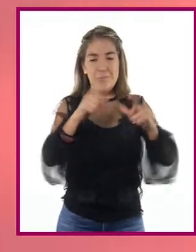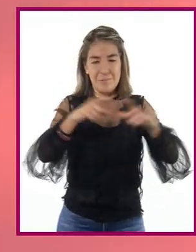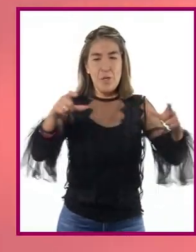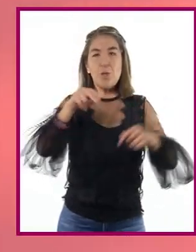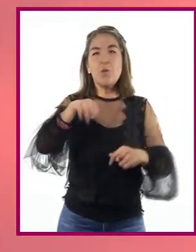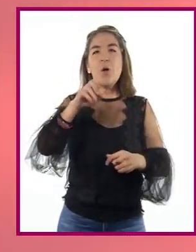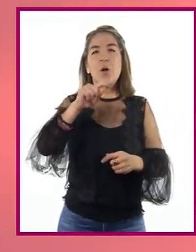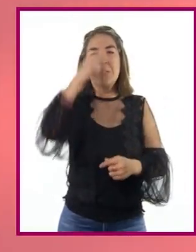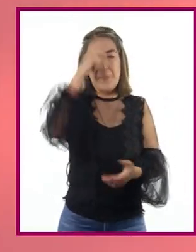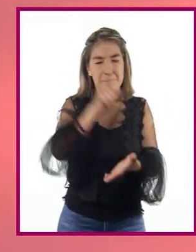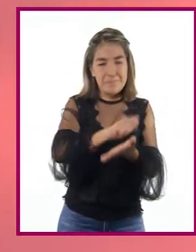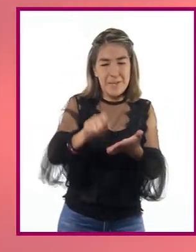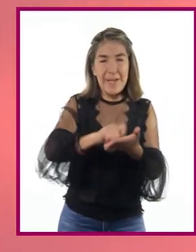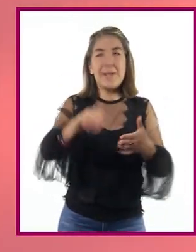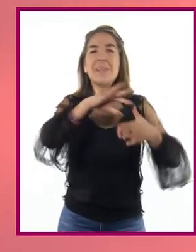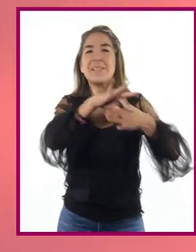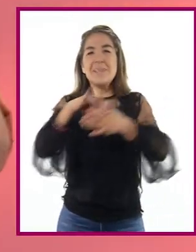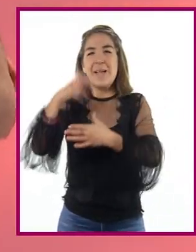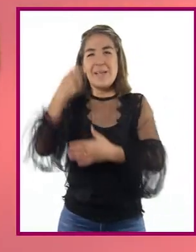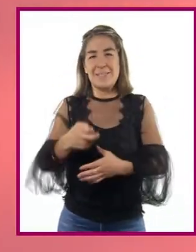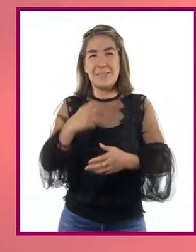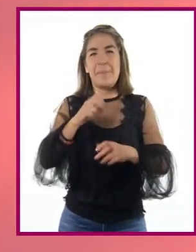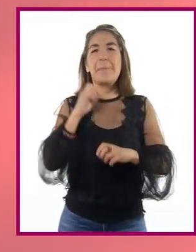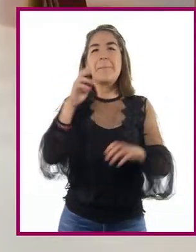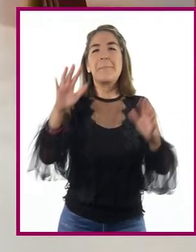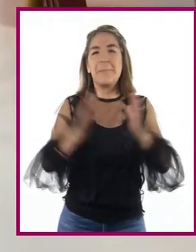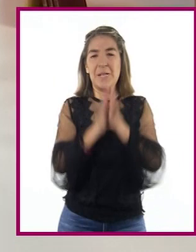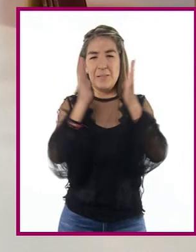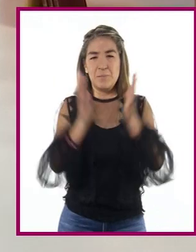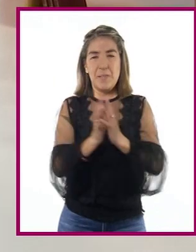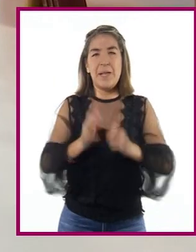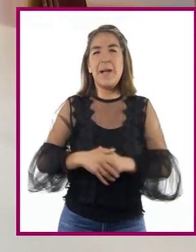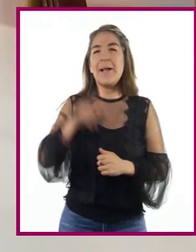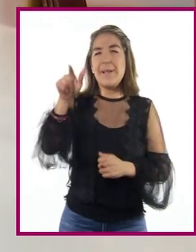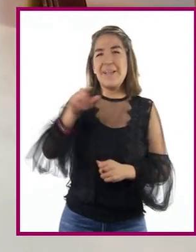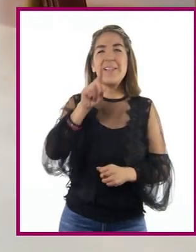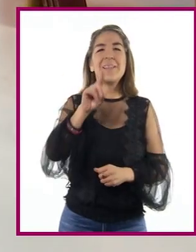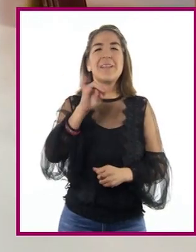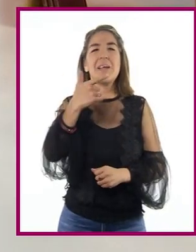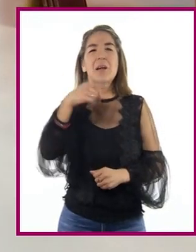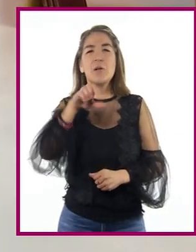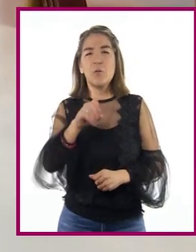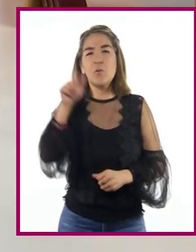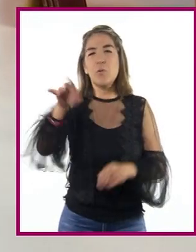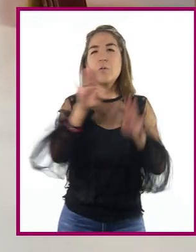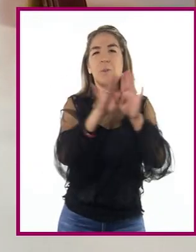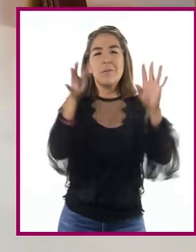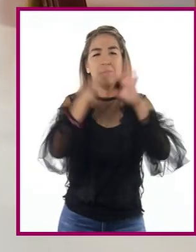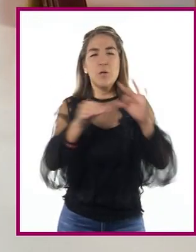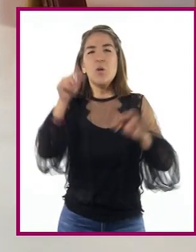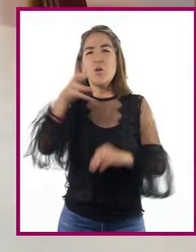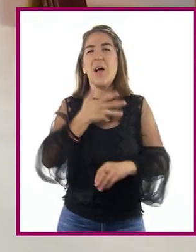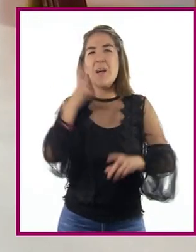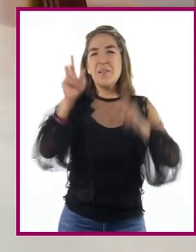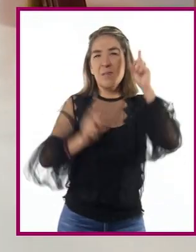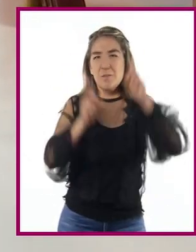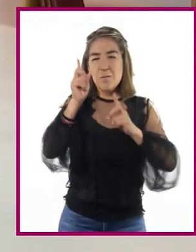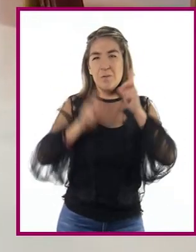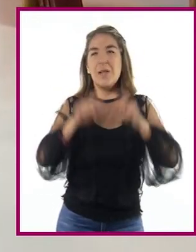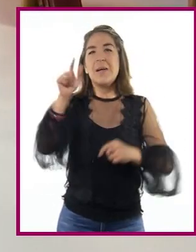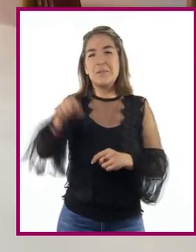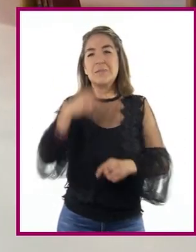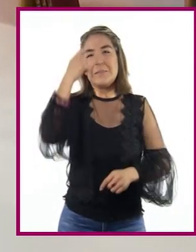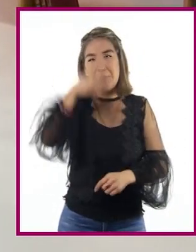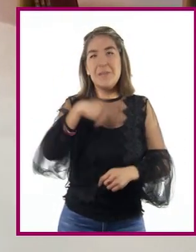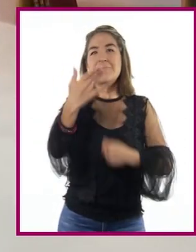participación. Veamos el siguiente video en donde Diego, un alumno de segundo, nos comparte algunas de sus dudas, ya que él está por